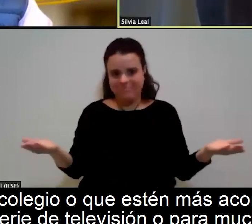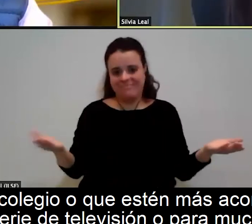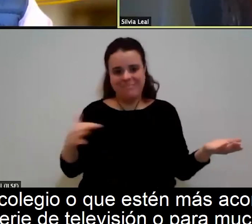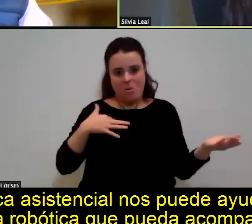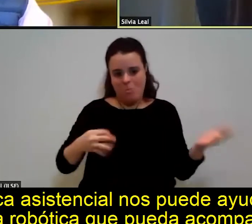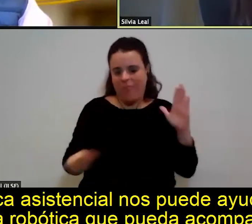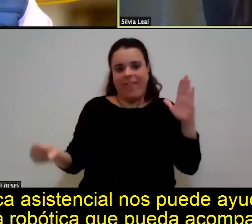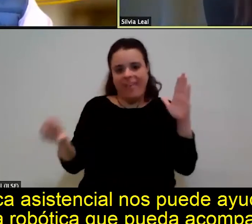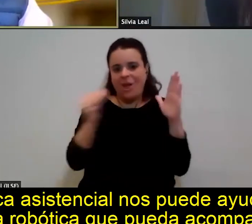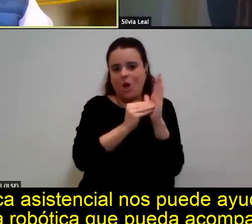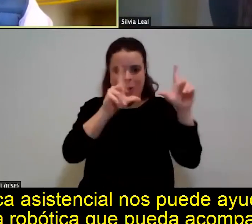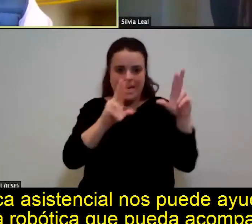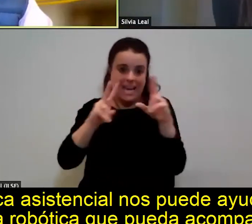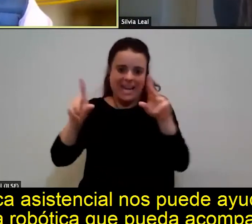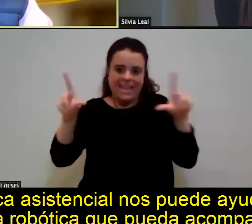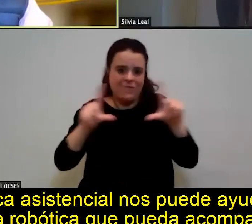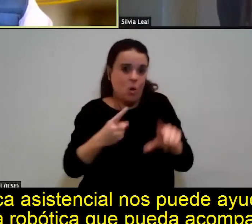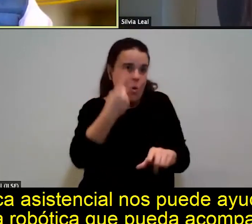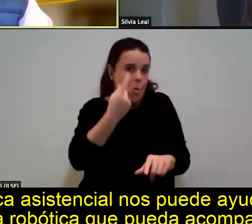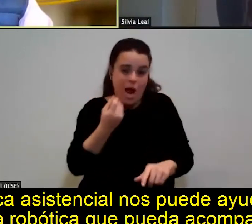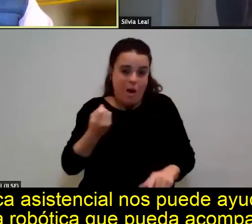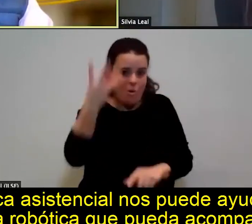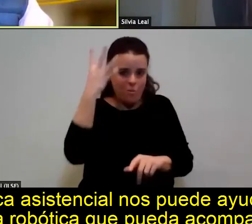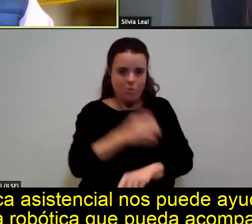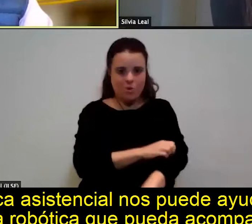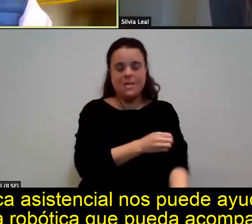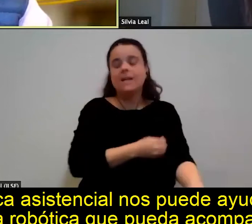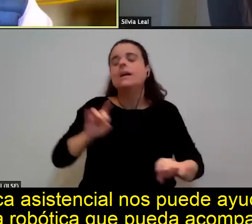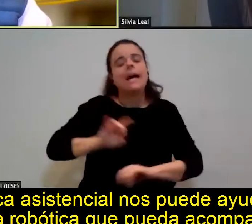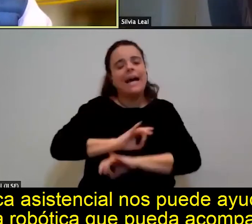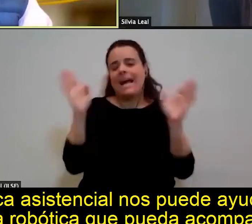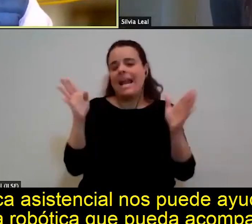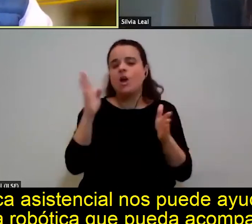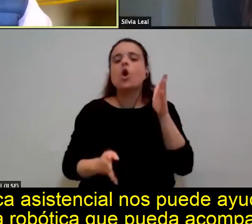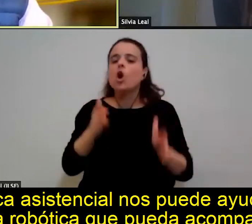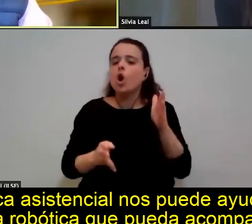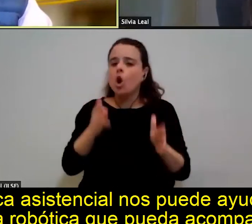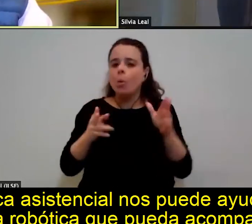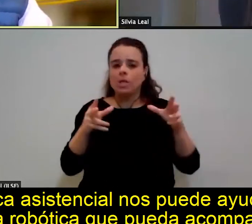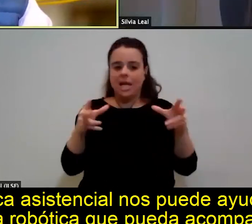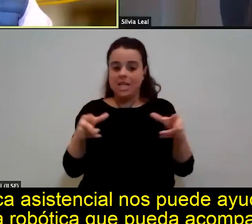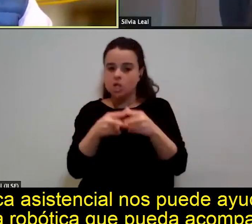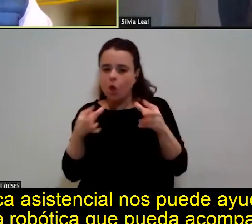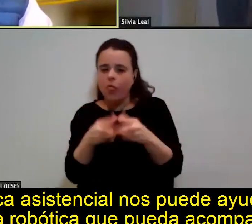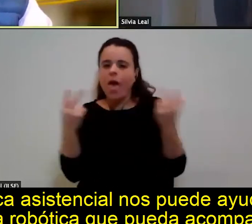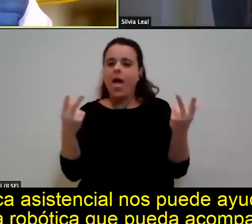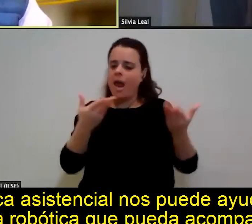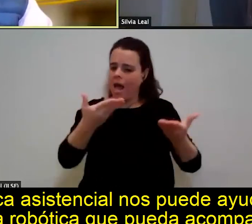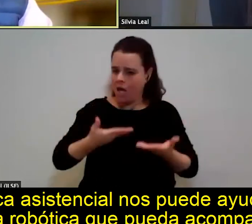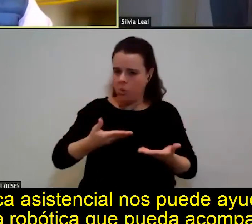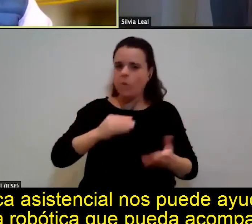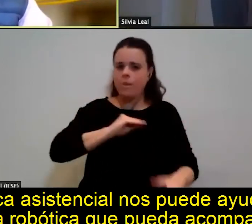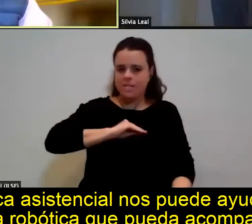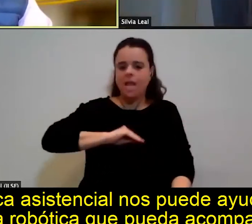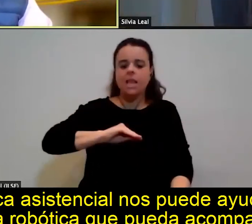muchas. Sí, sin duda que la robótica asistencial nos puede ayudar muchísimo. La robótica social, la robótica que pueda acompañar